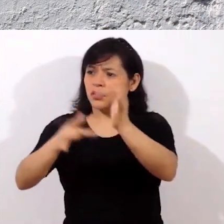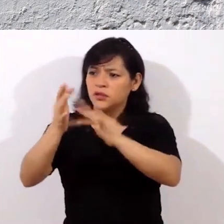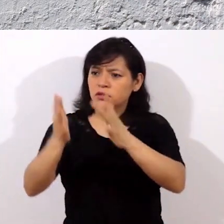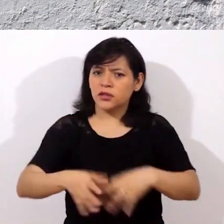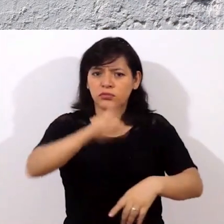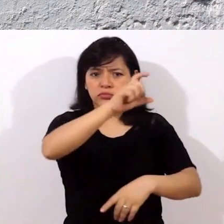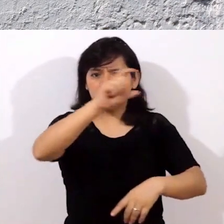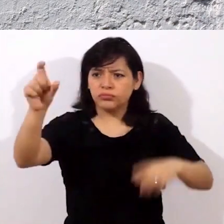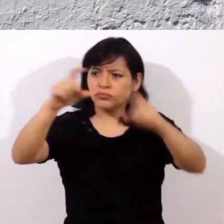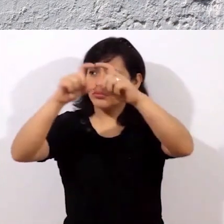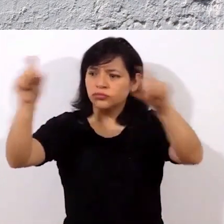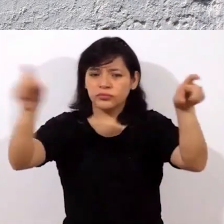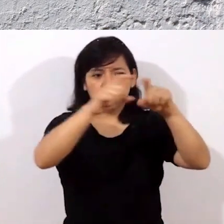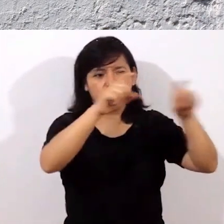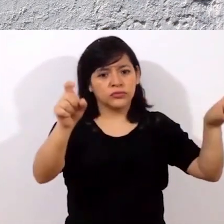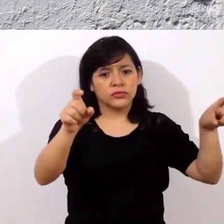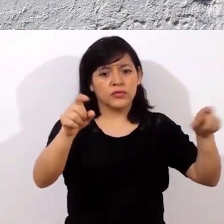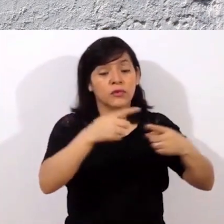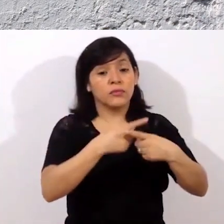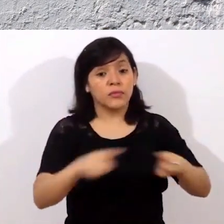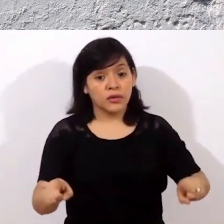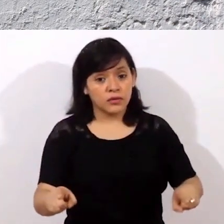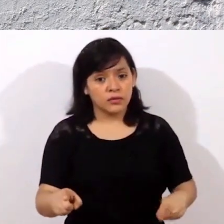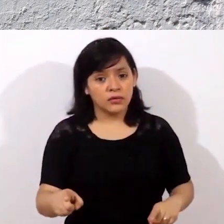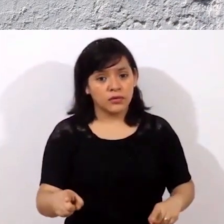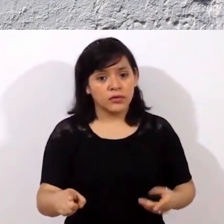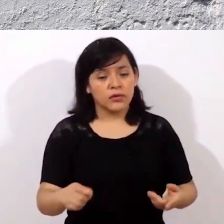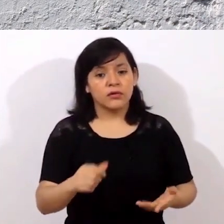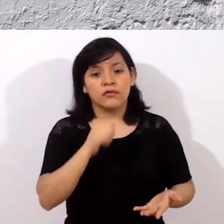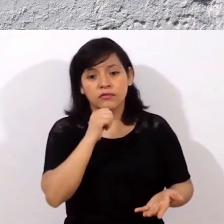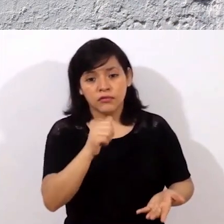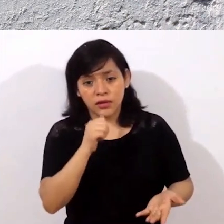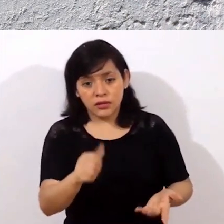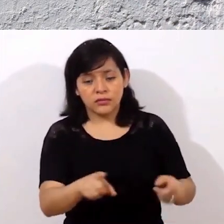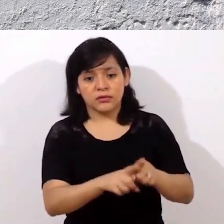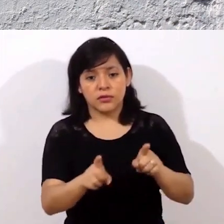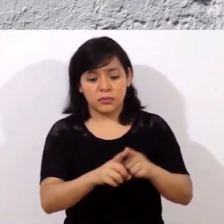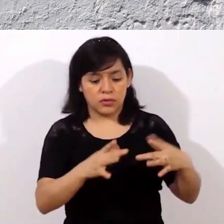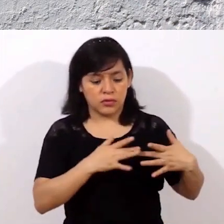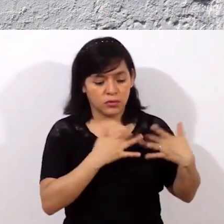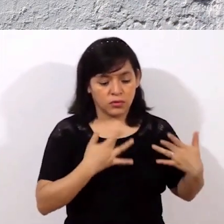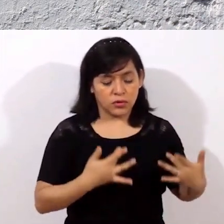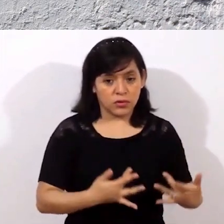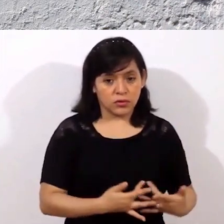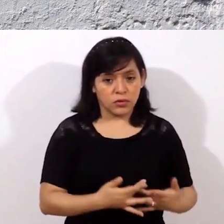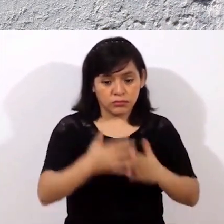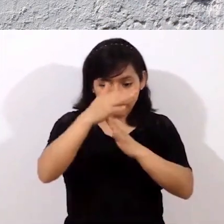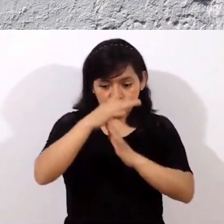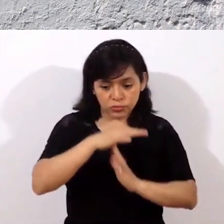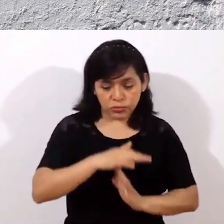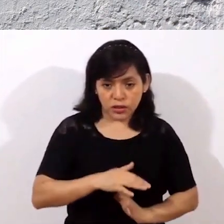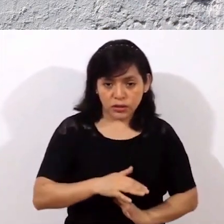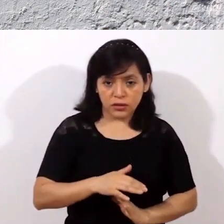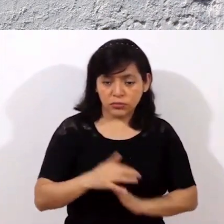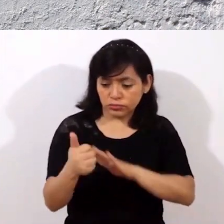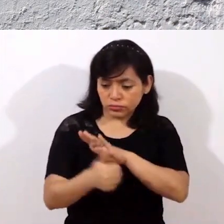reflejo de un corazón inmerso, sumido y doblegado a los principios de Dios. No nos conformemos con